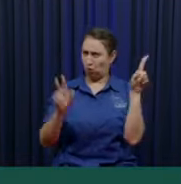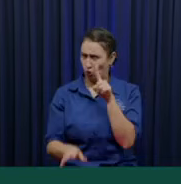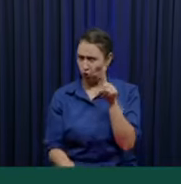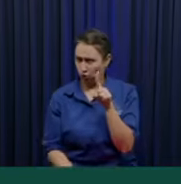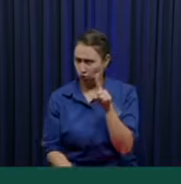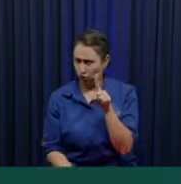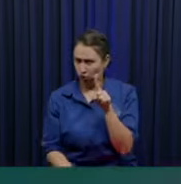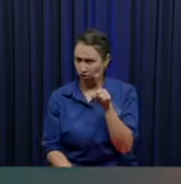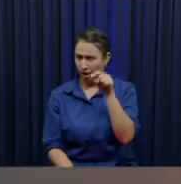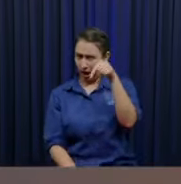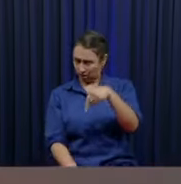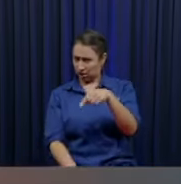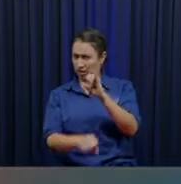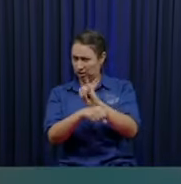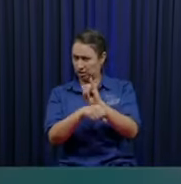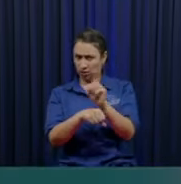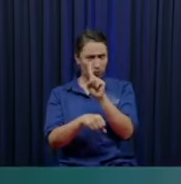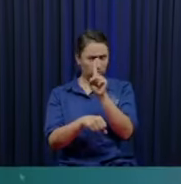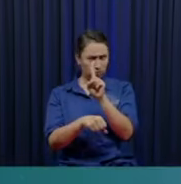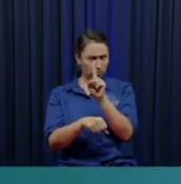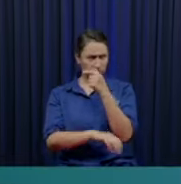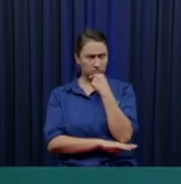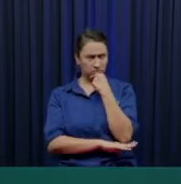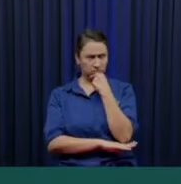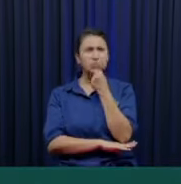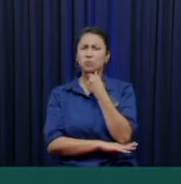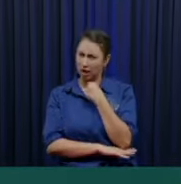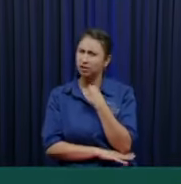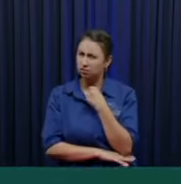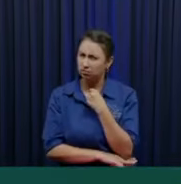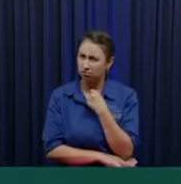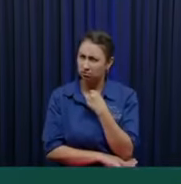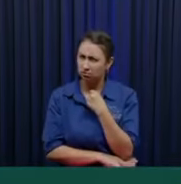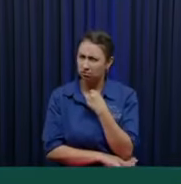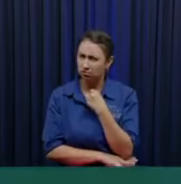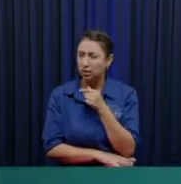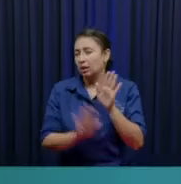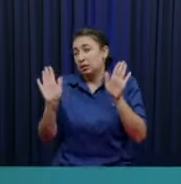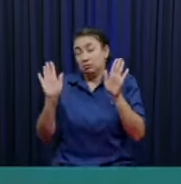No he hablado de eso aquí. Ah, bien, claro que sí. Bueno,